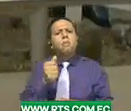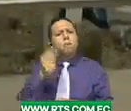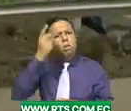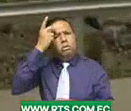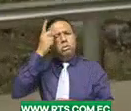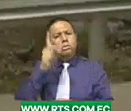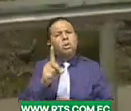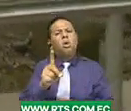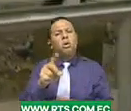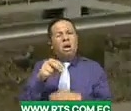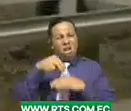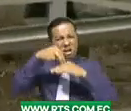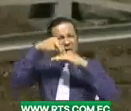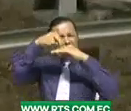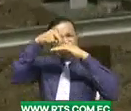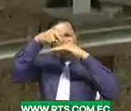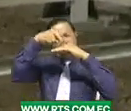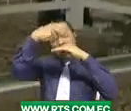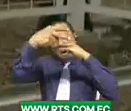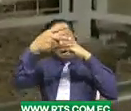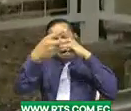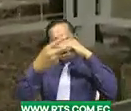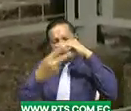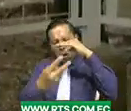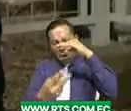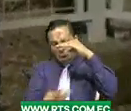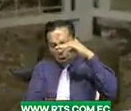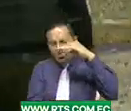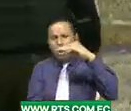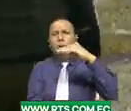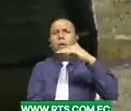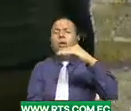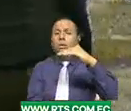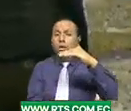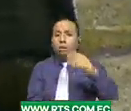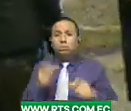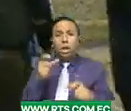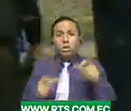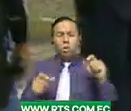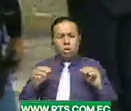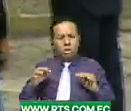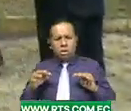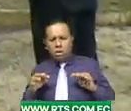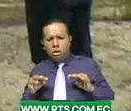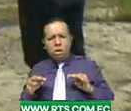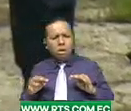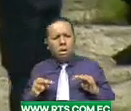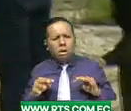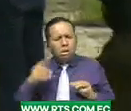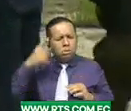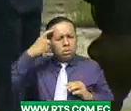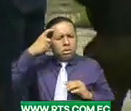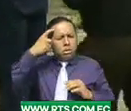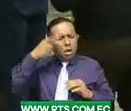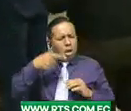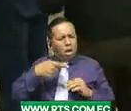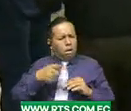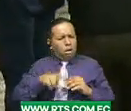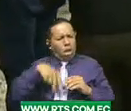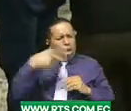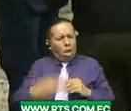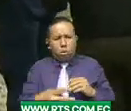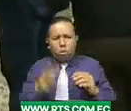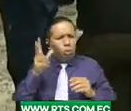lugar. Esto generó sorpresa y algo de temor en el sitio. Testigos aseguraban que jamás imaginaron que la fémina iba a tomar